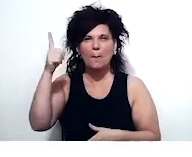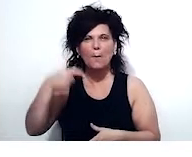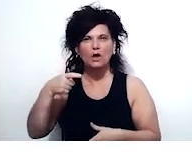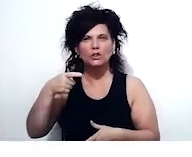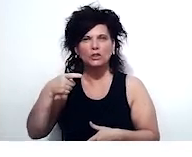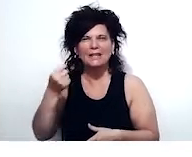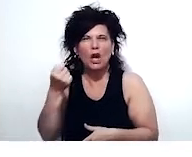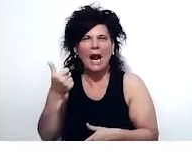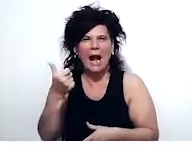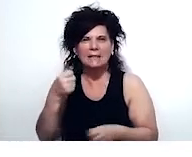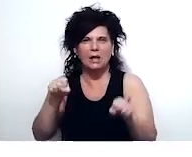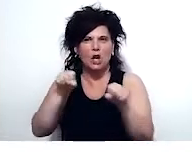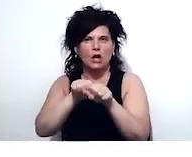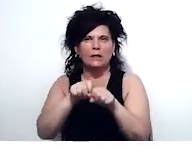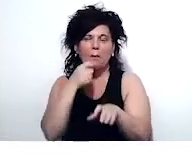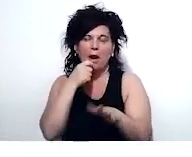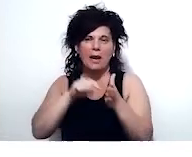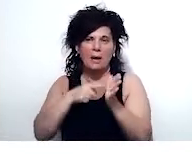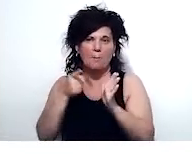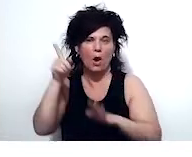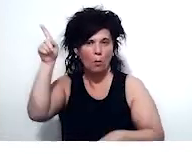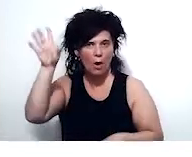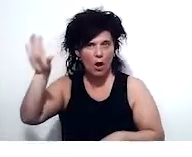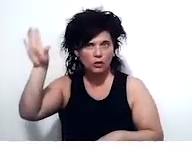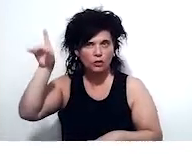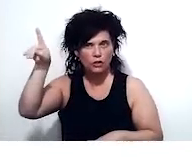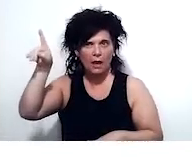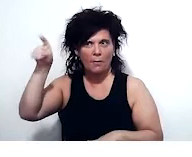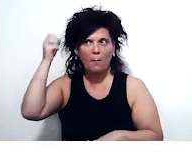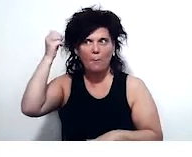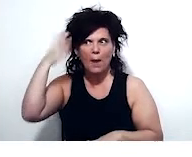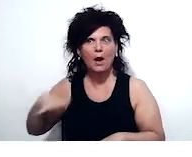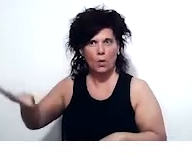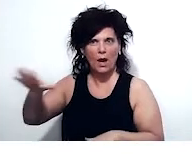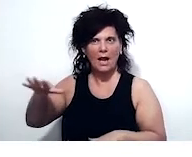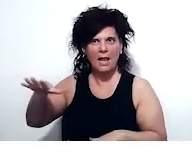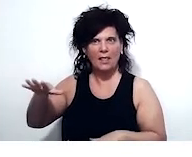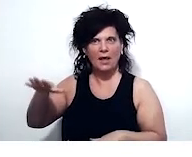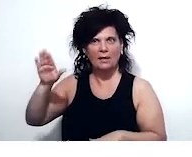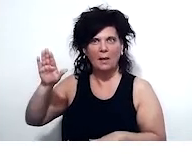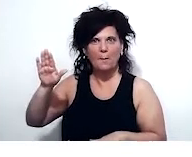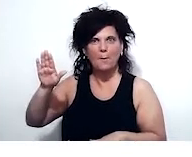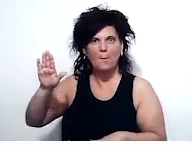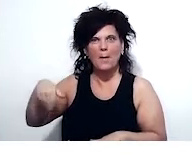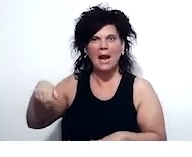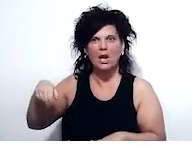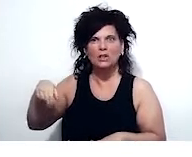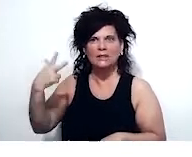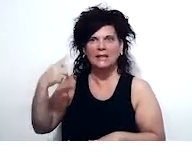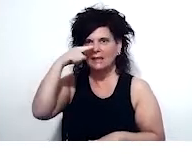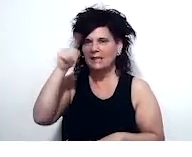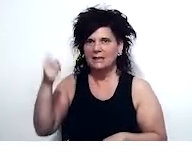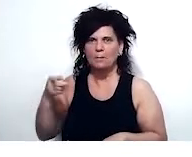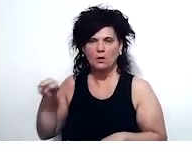zonas de Gran Buenos Aires, y en la ruralidad baja al 36,8% promedio, o sea que hay gente que tiene menos que eso